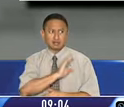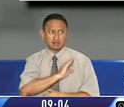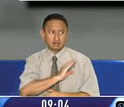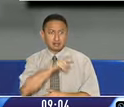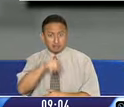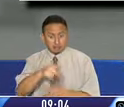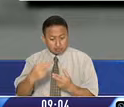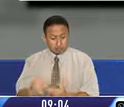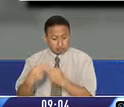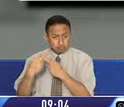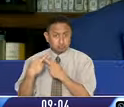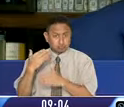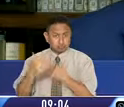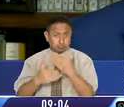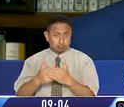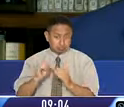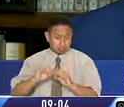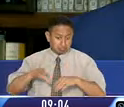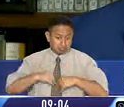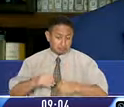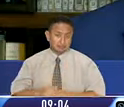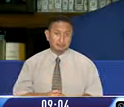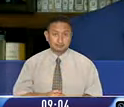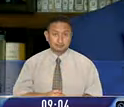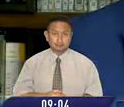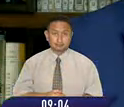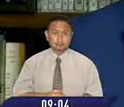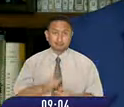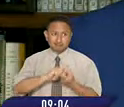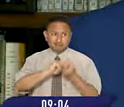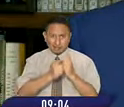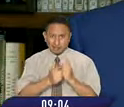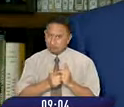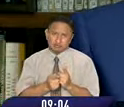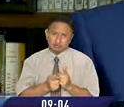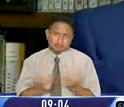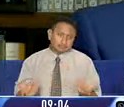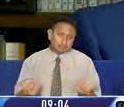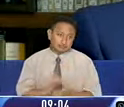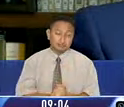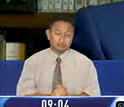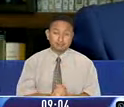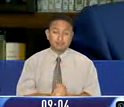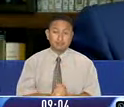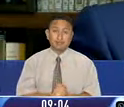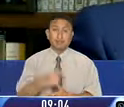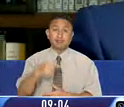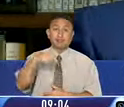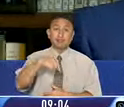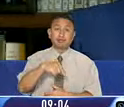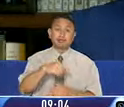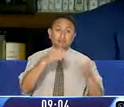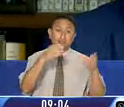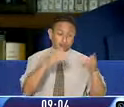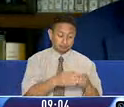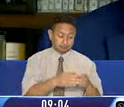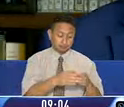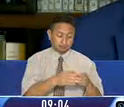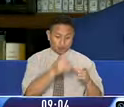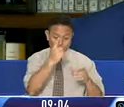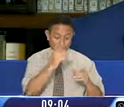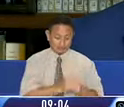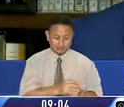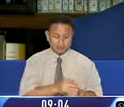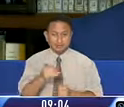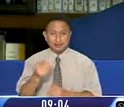asumir estos procesos. El cambio no va a ser mayor, porque vamos a pasar de un órgano a crear más burocracia en la